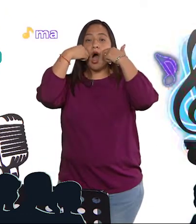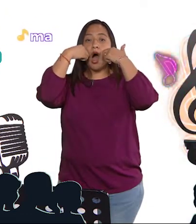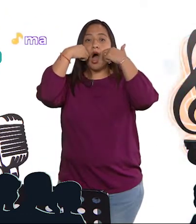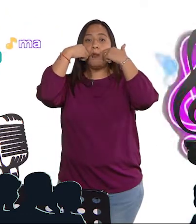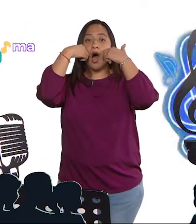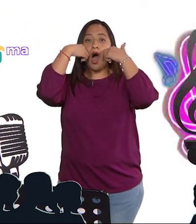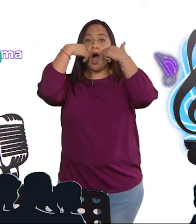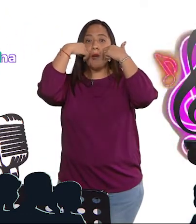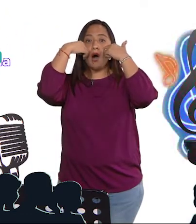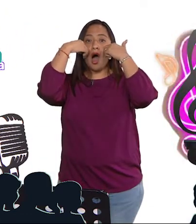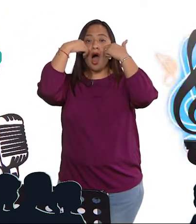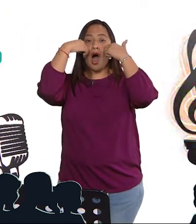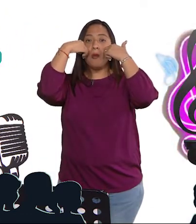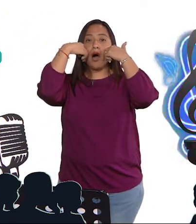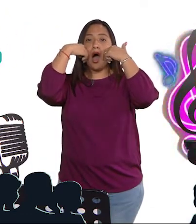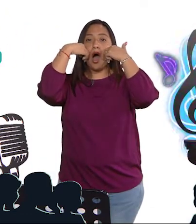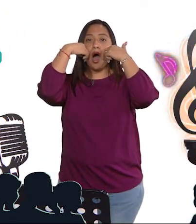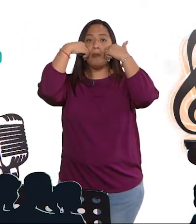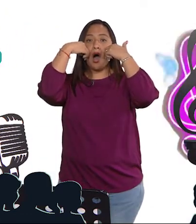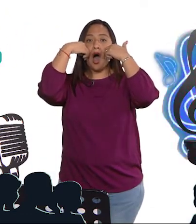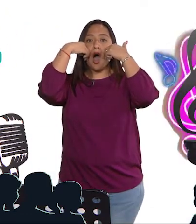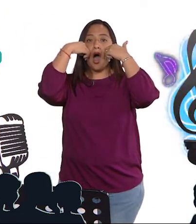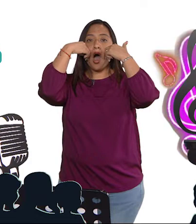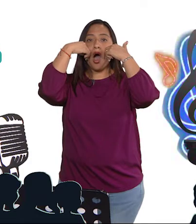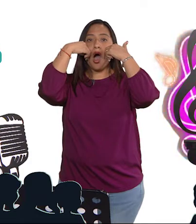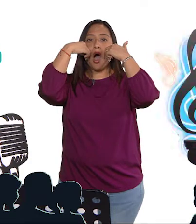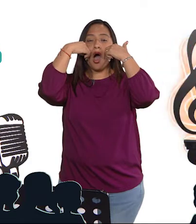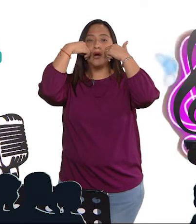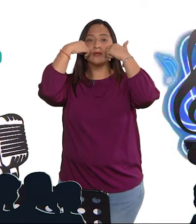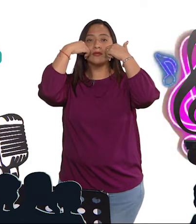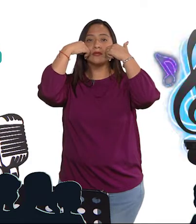ma ma ma ma ma